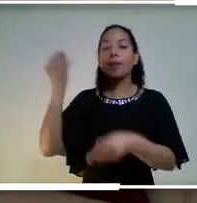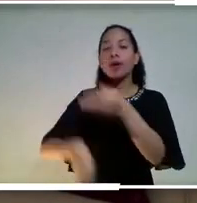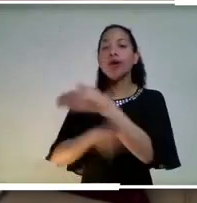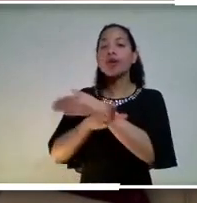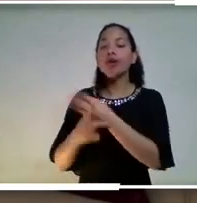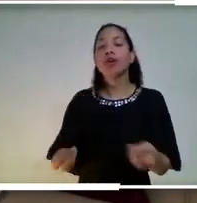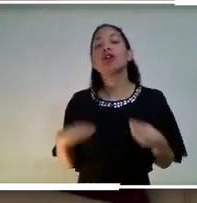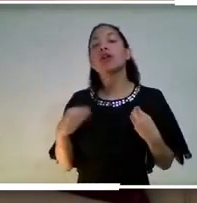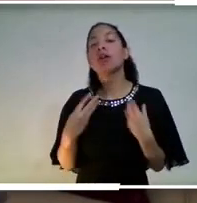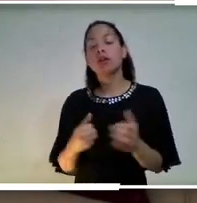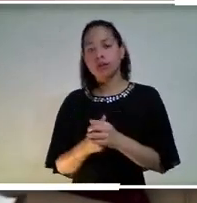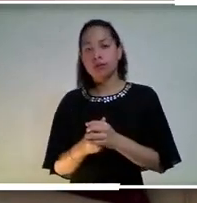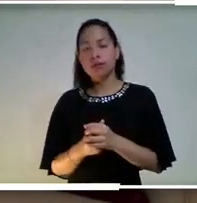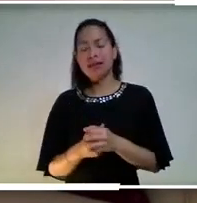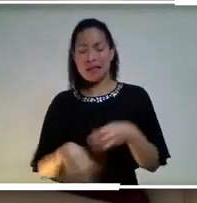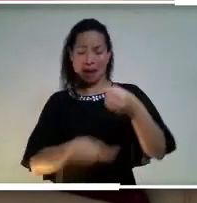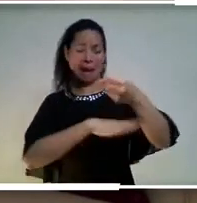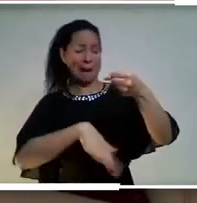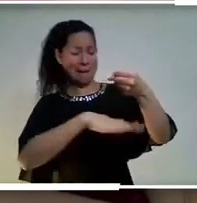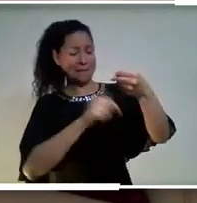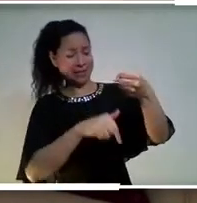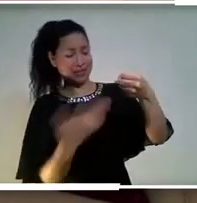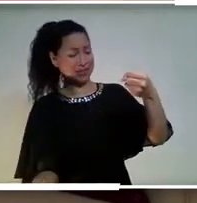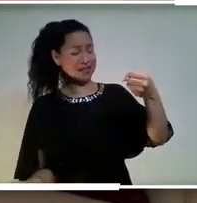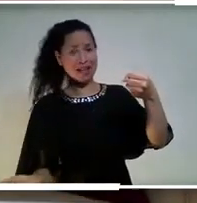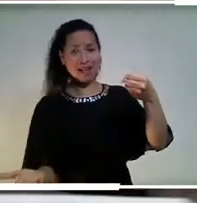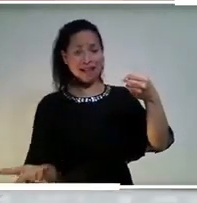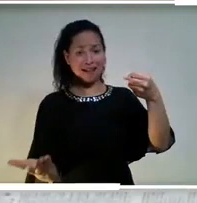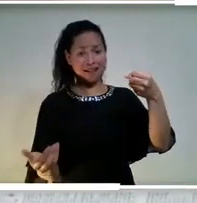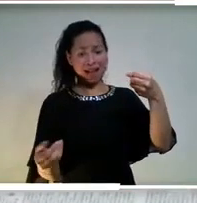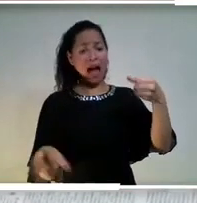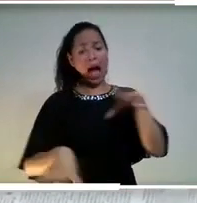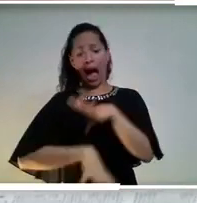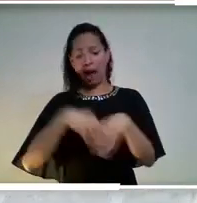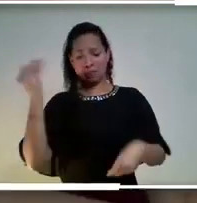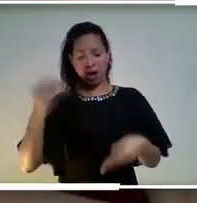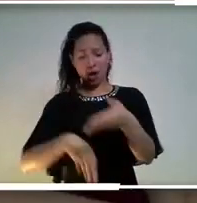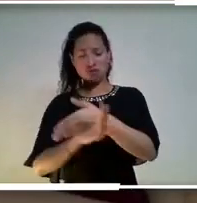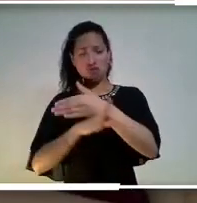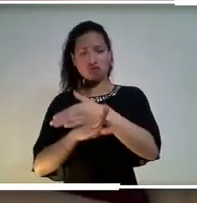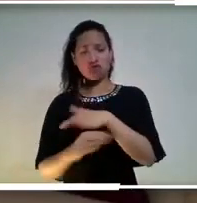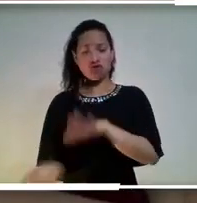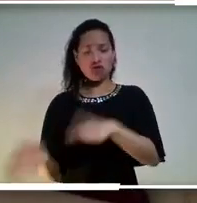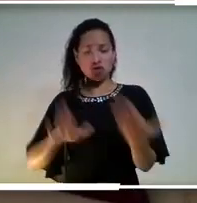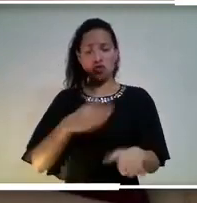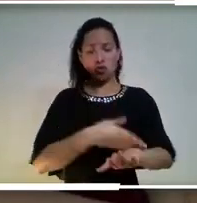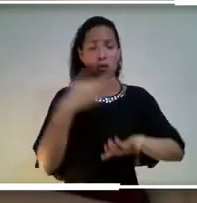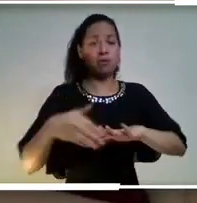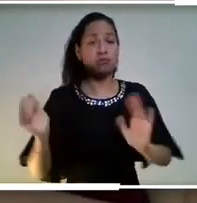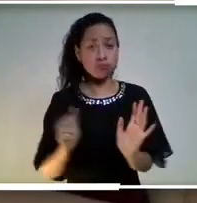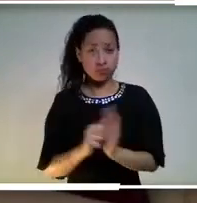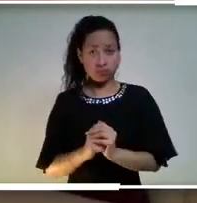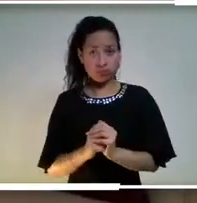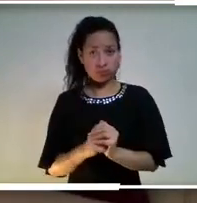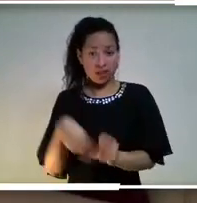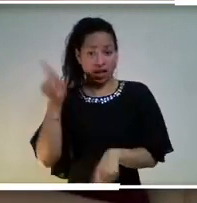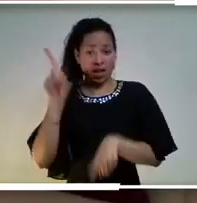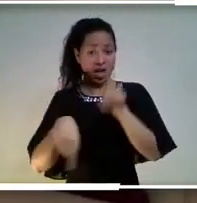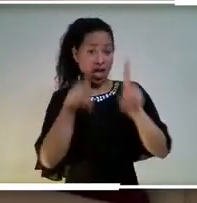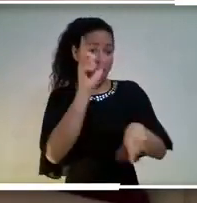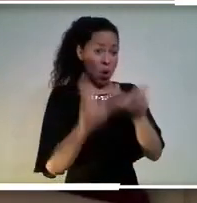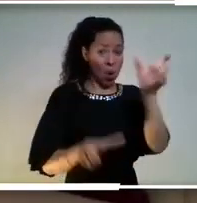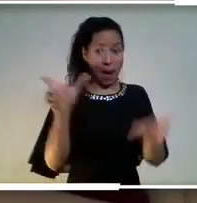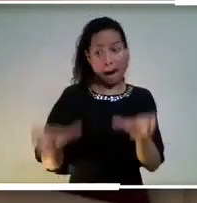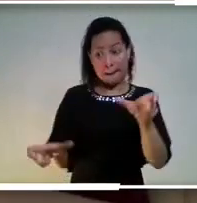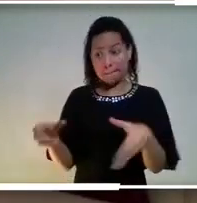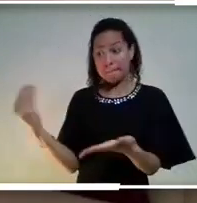en que algo sigue viviendo después de la muerte y para muchos ha transformado en un gran negocio como el sabía muy bien